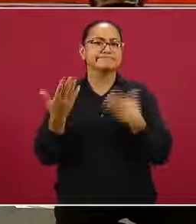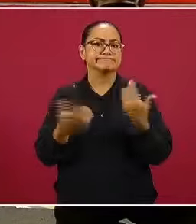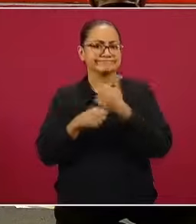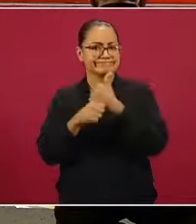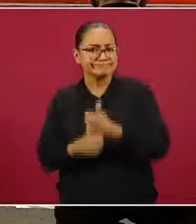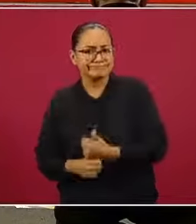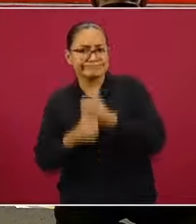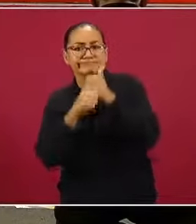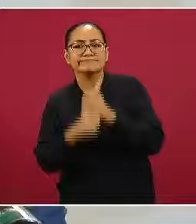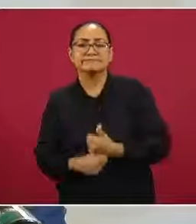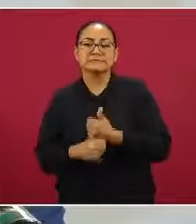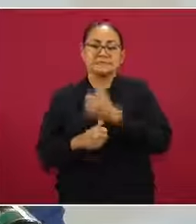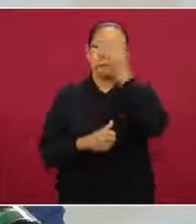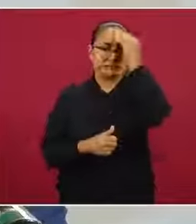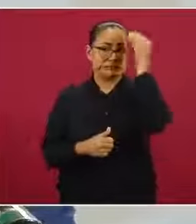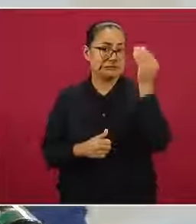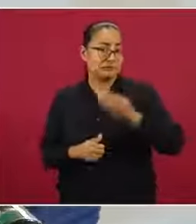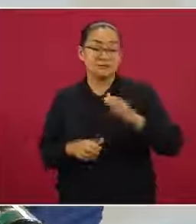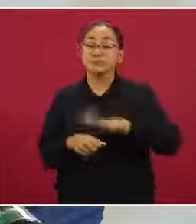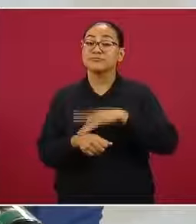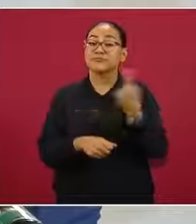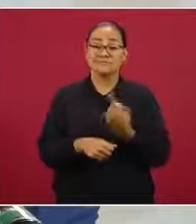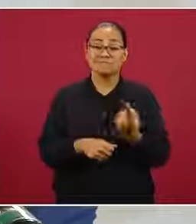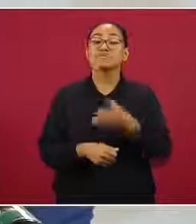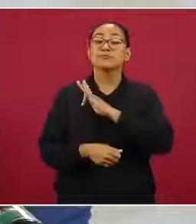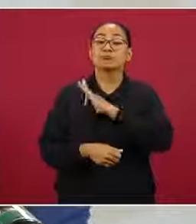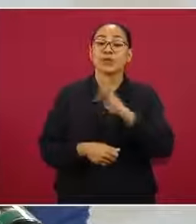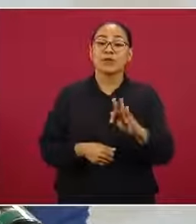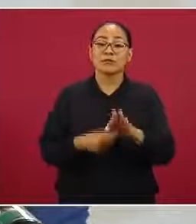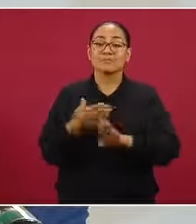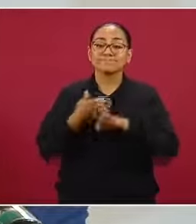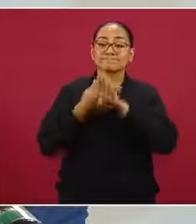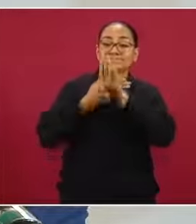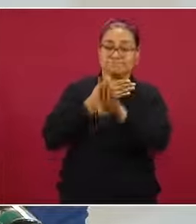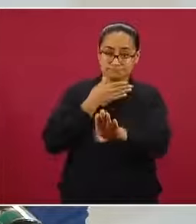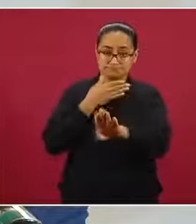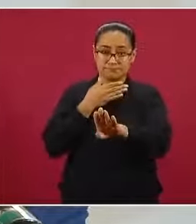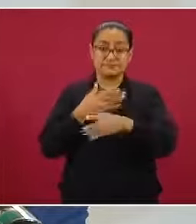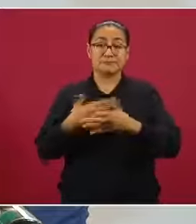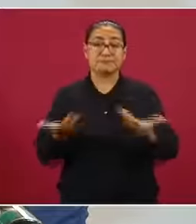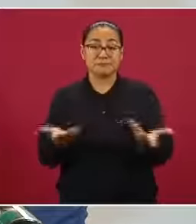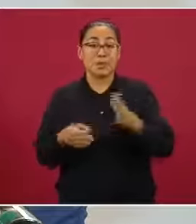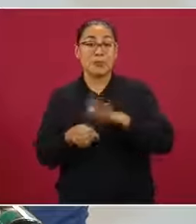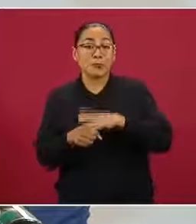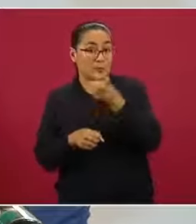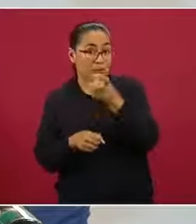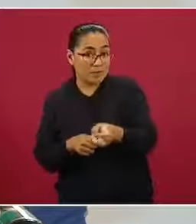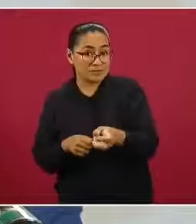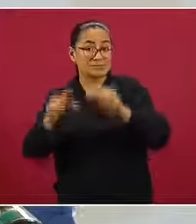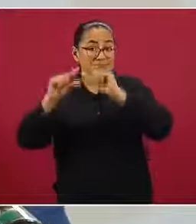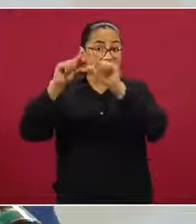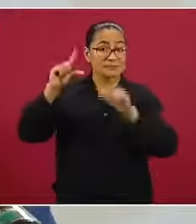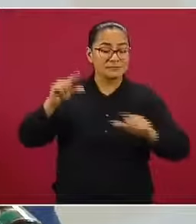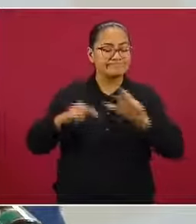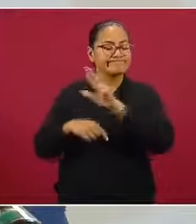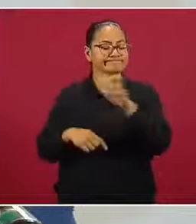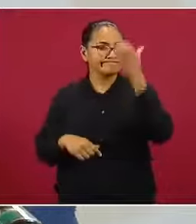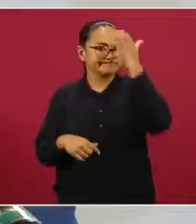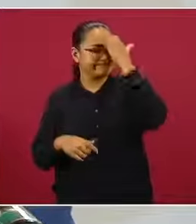muchos casos pudieron haberse evitado. ¿Cuál es el origen de este reconocimiento que recibió México hoy día? Esto